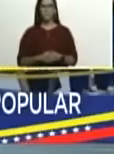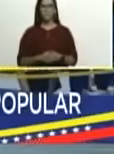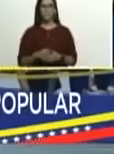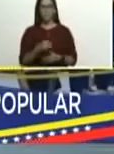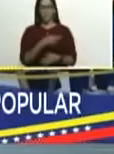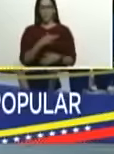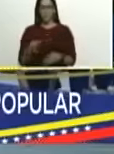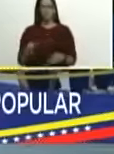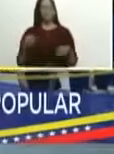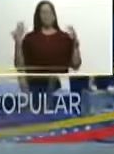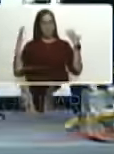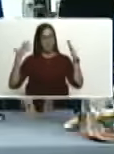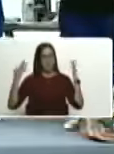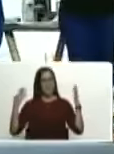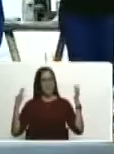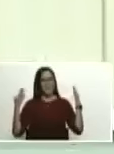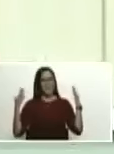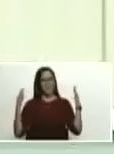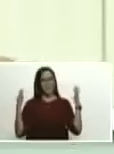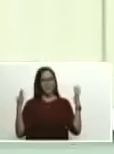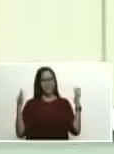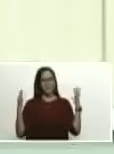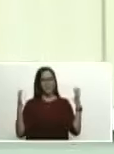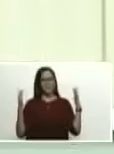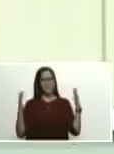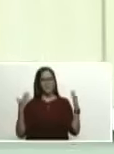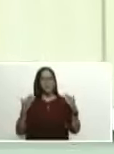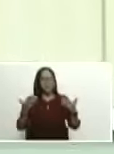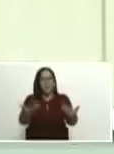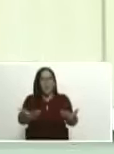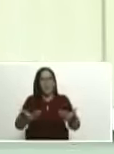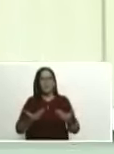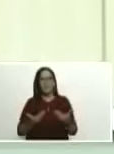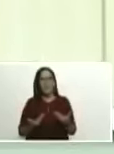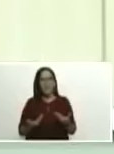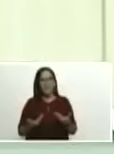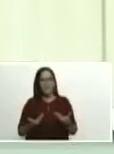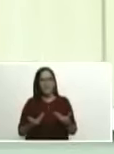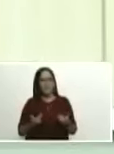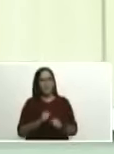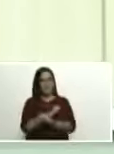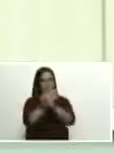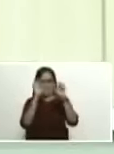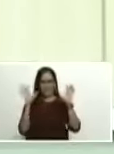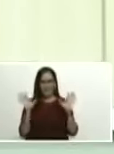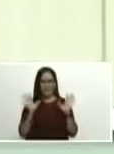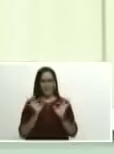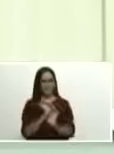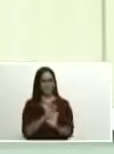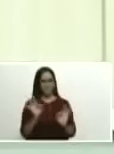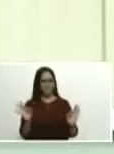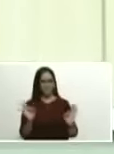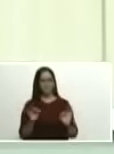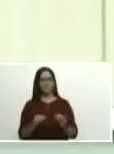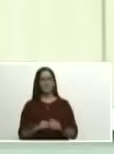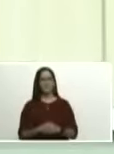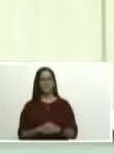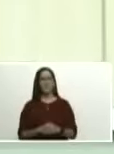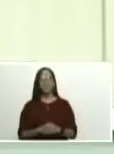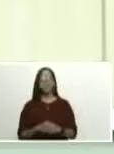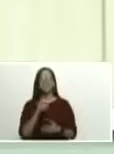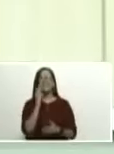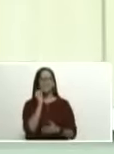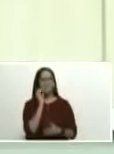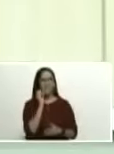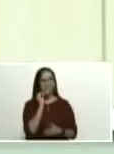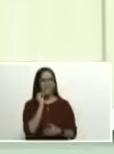Correcto, bueno, mal un aplauso a Alejandra, que nos ha traído de manera clara y sintética la